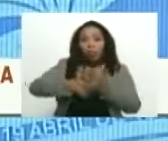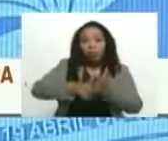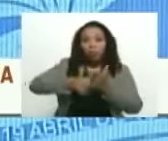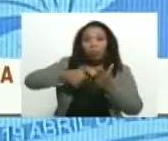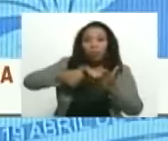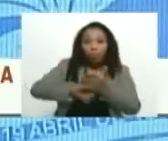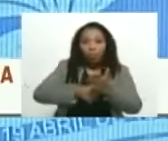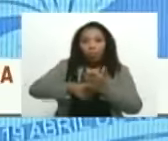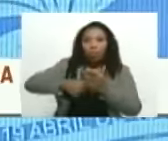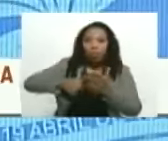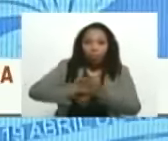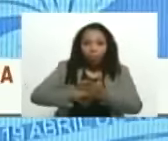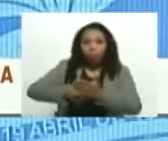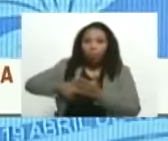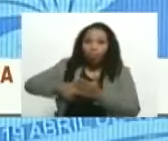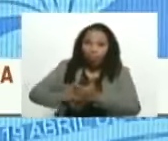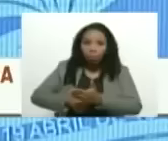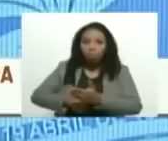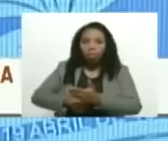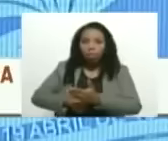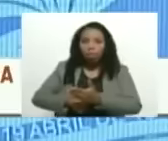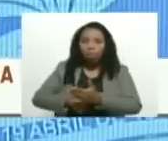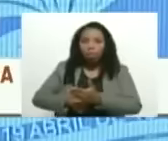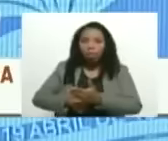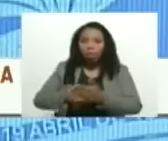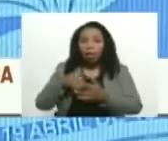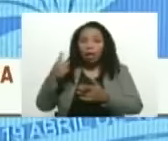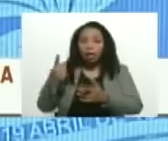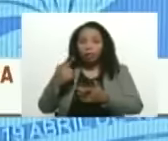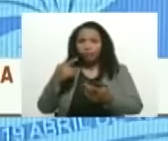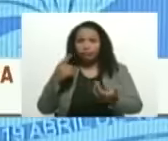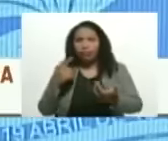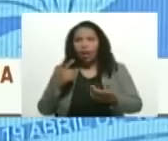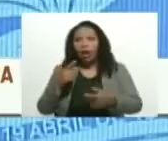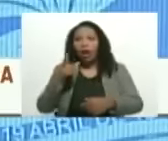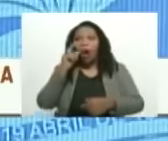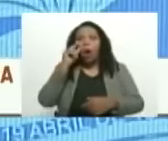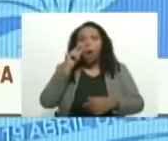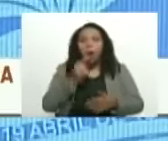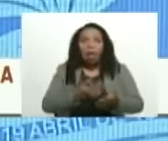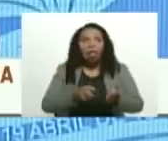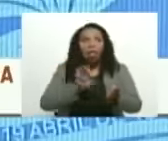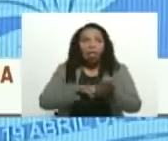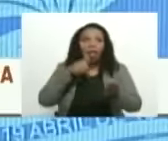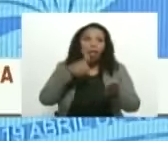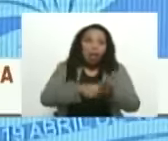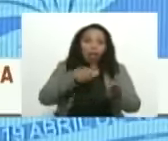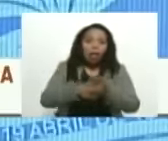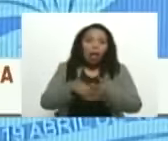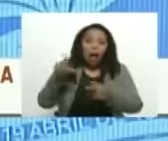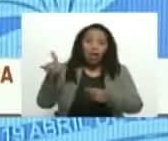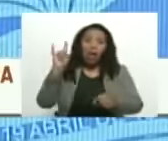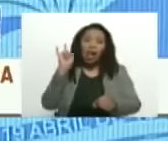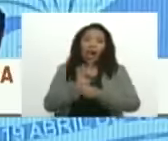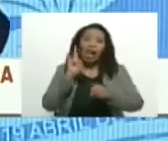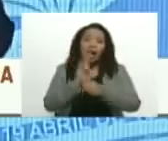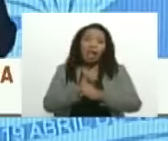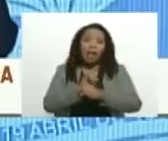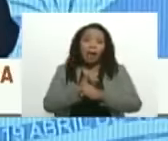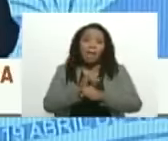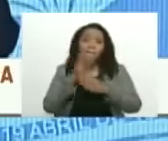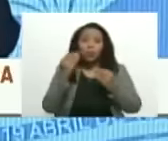planillas. Imagínense cómo le habrá quedado la huella dactilar a ese pobre hombre. Unos ladrones, unos estafadores, desde siempre lo han